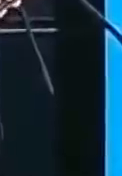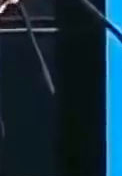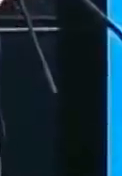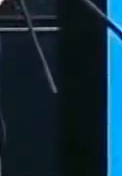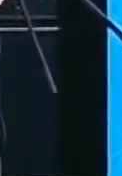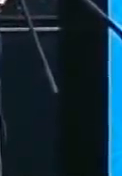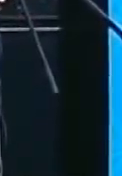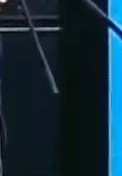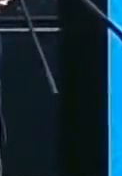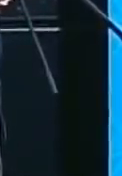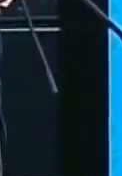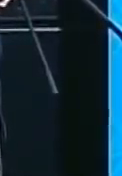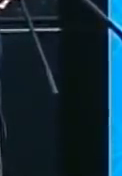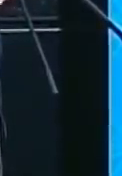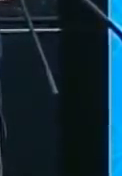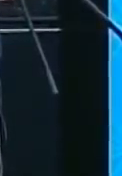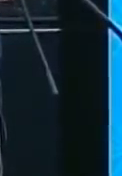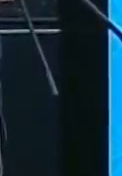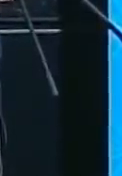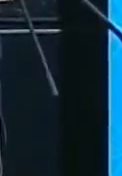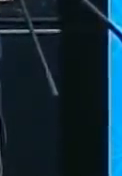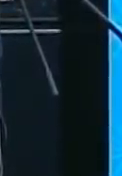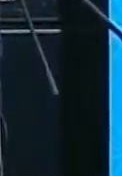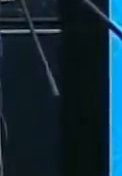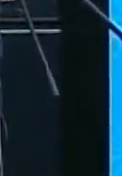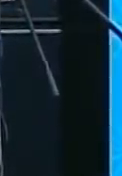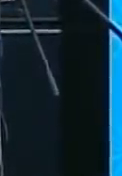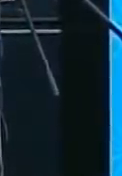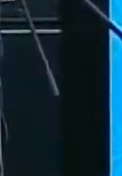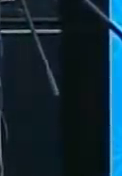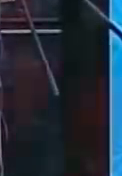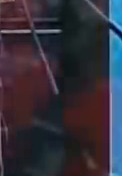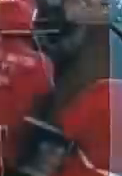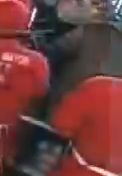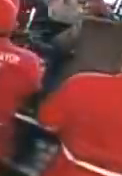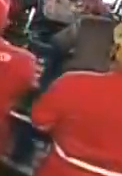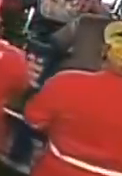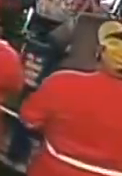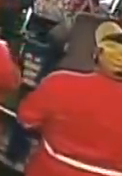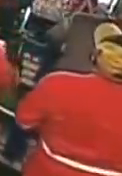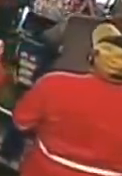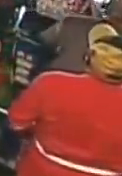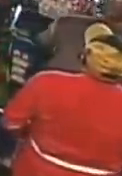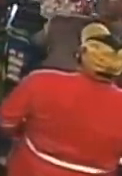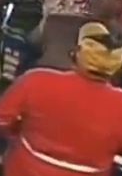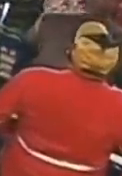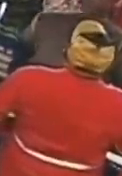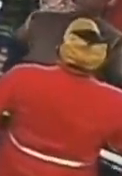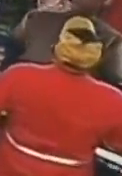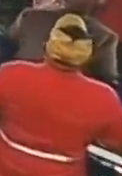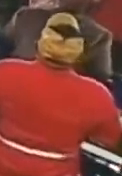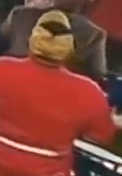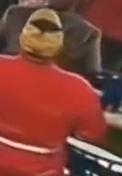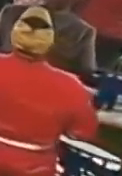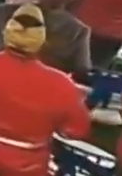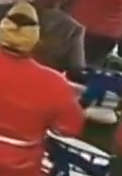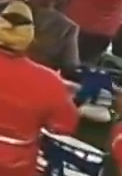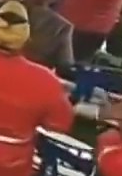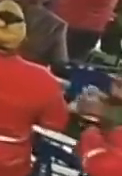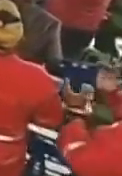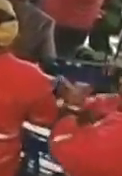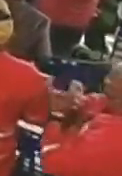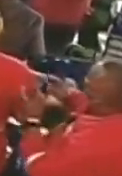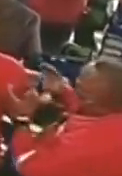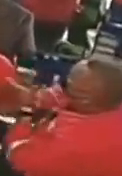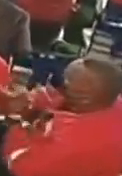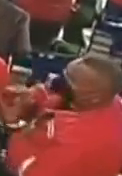en Mota tango tambores de arrecerán por la vida. Hey, hey, hey,